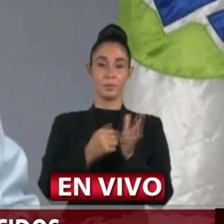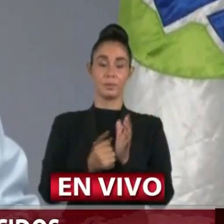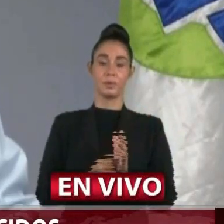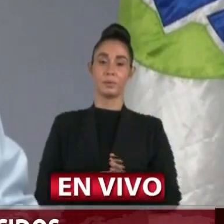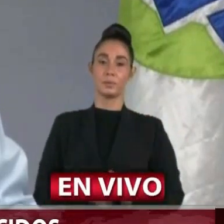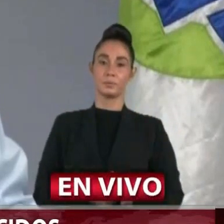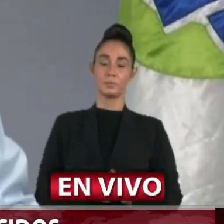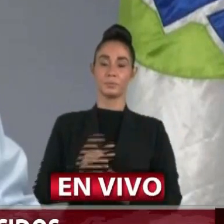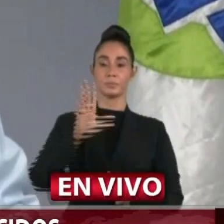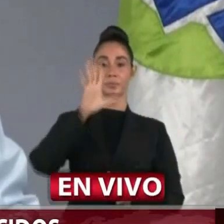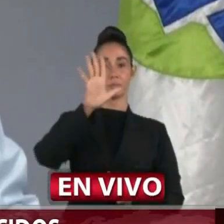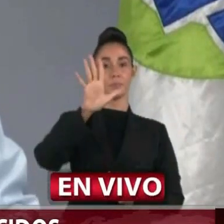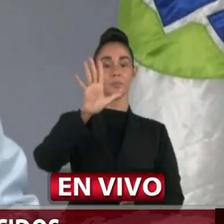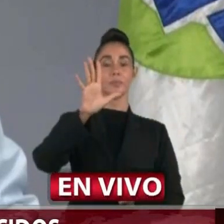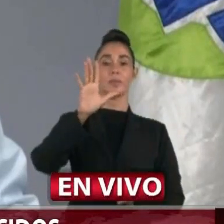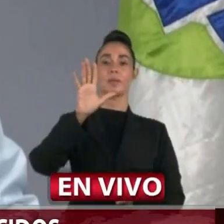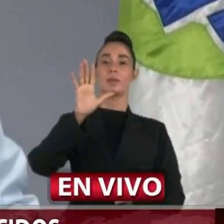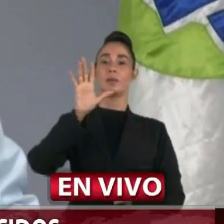El